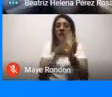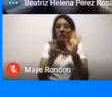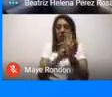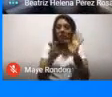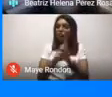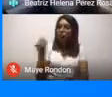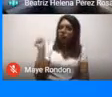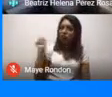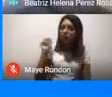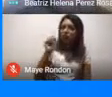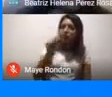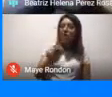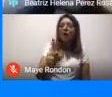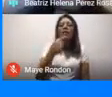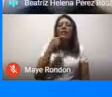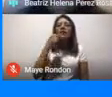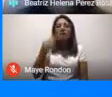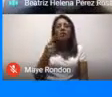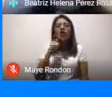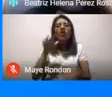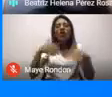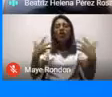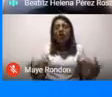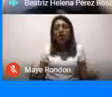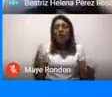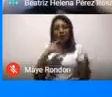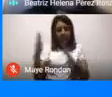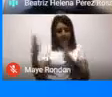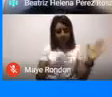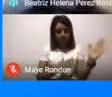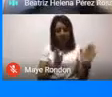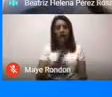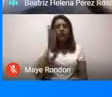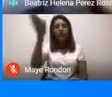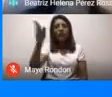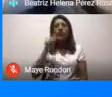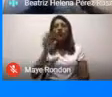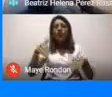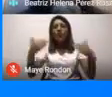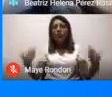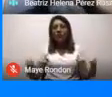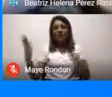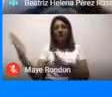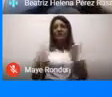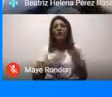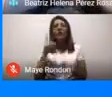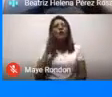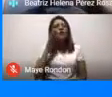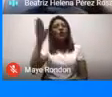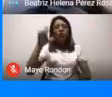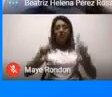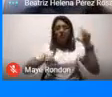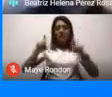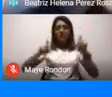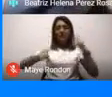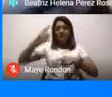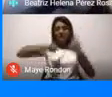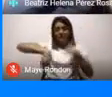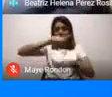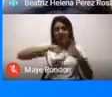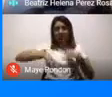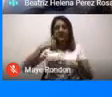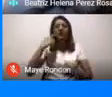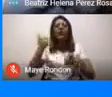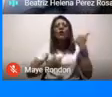tiempo han dicho cómo debemos planear nuestro futuro, cómo debemos planificar el futuro turístico y cuáles